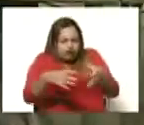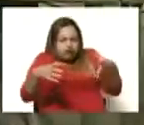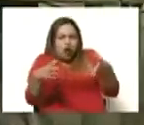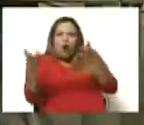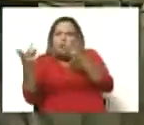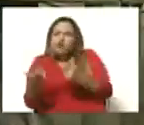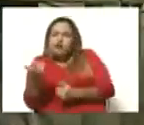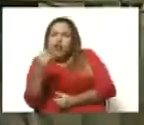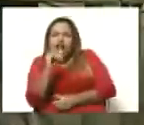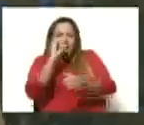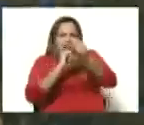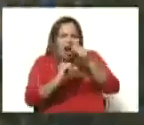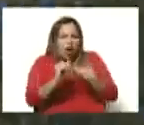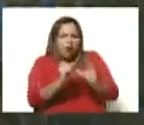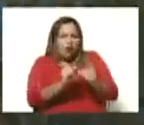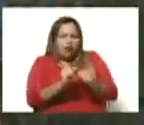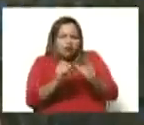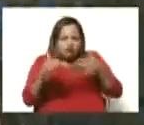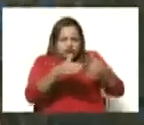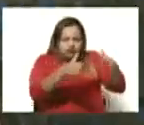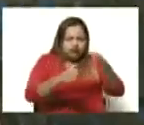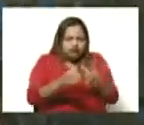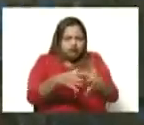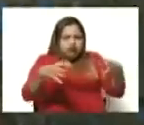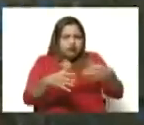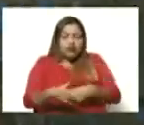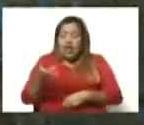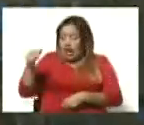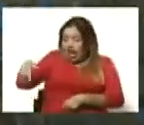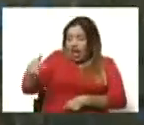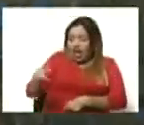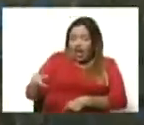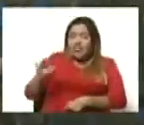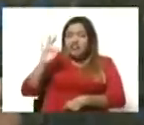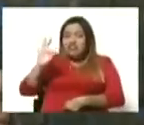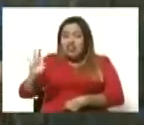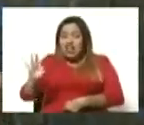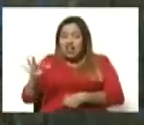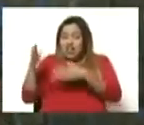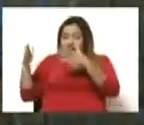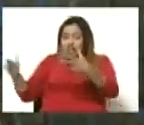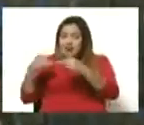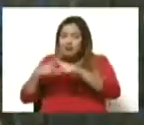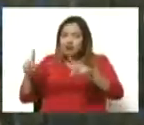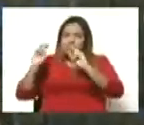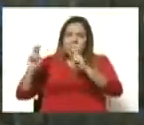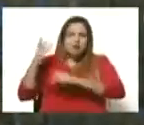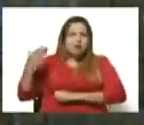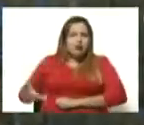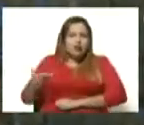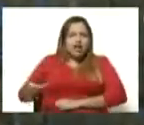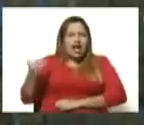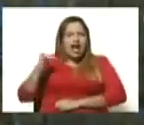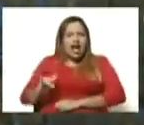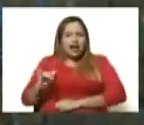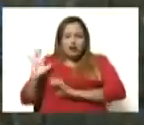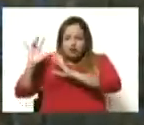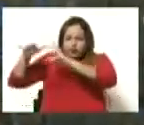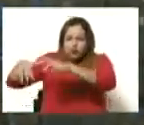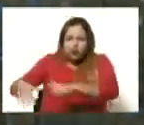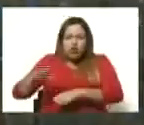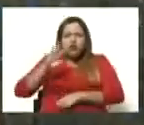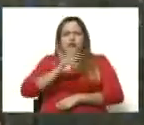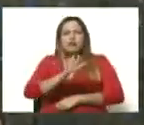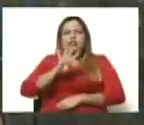conformaban la bolsa que cayó en Tejería? Ahí tenemos tres quebradas grandes, pero un tema muy importante es que caen 94 afluentes,